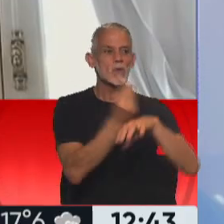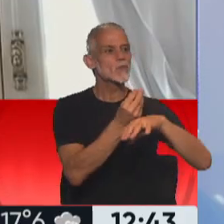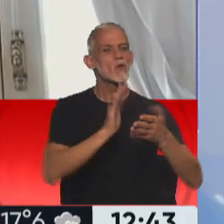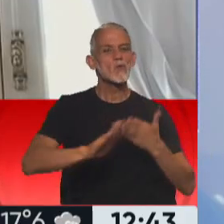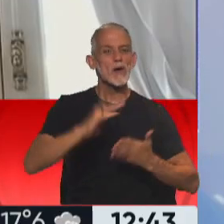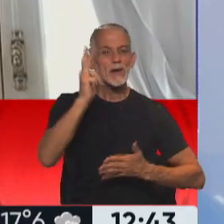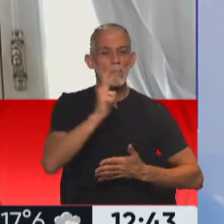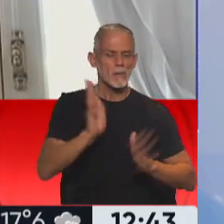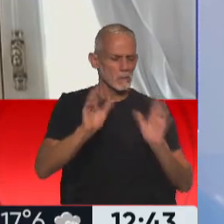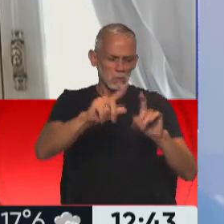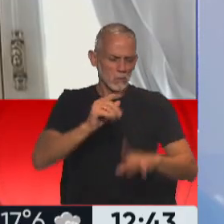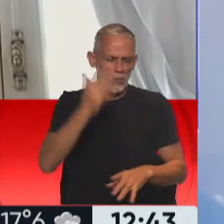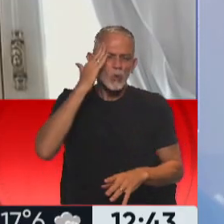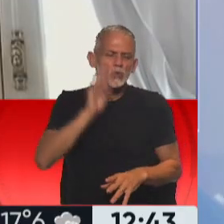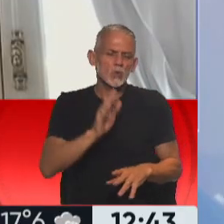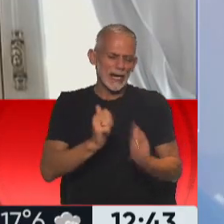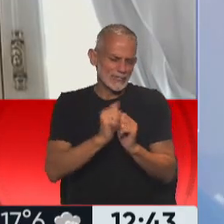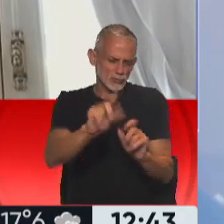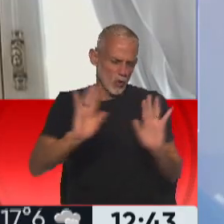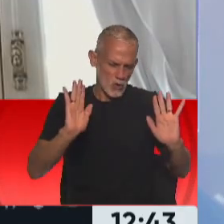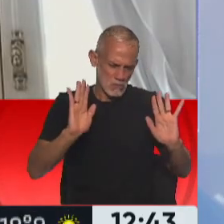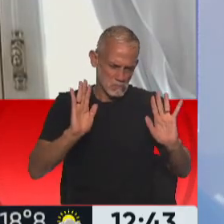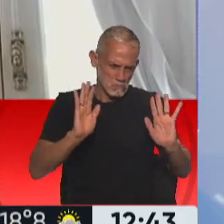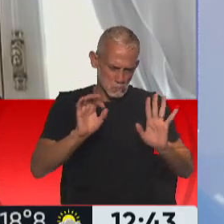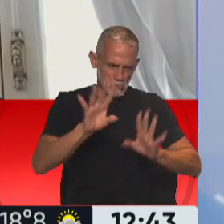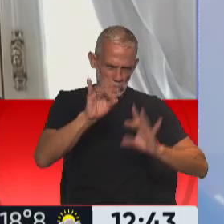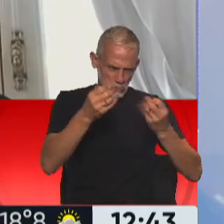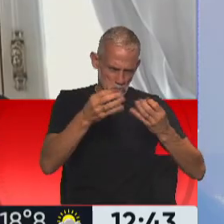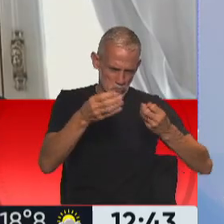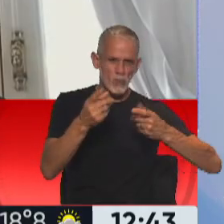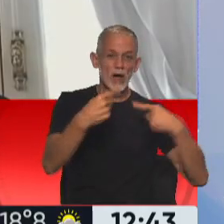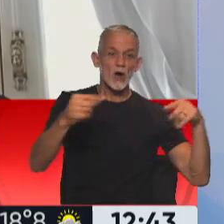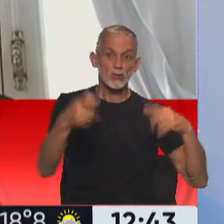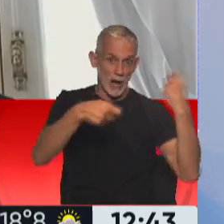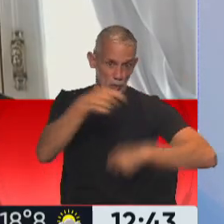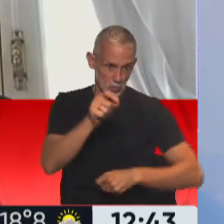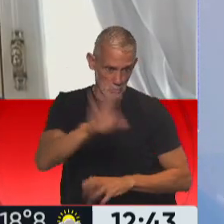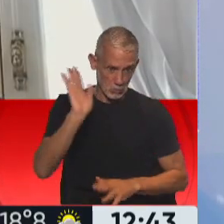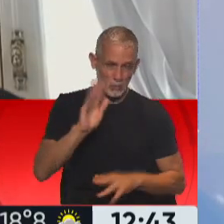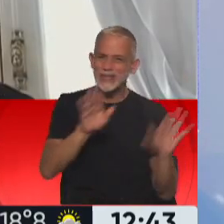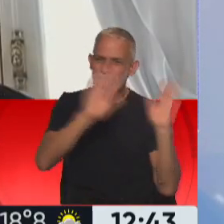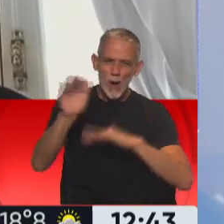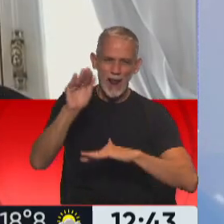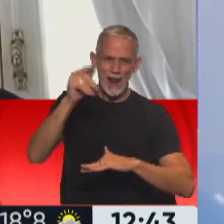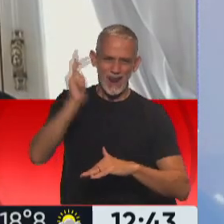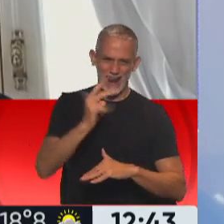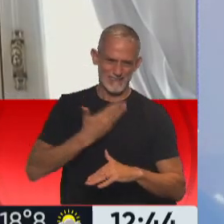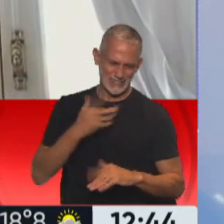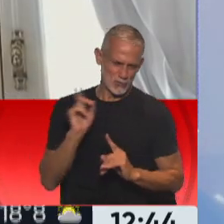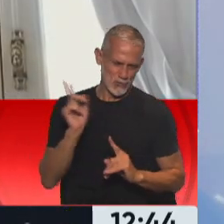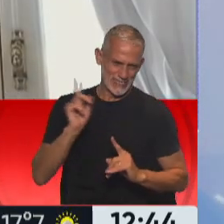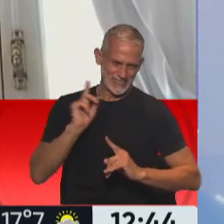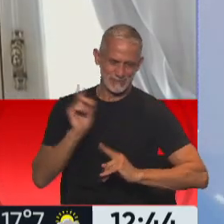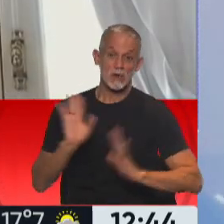su cultura, su Claro. historia, sus Sí, desde ya. preocupaciones, aportará cosas nuevas, no necesariamente va a ser lo mismo, pero bueno, hay como